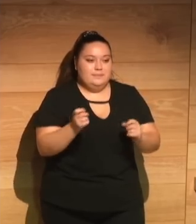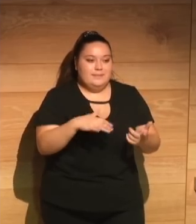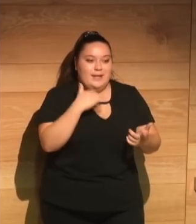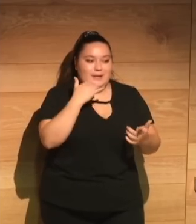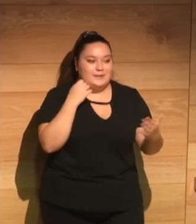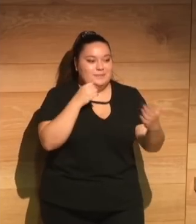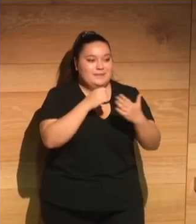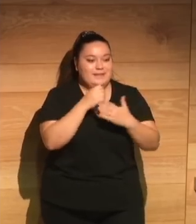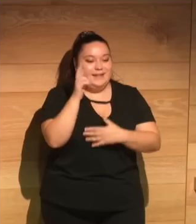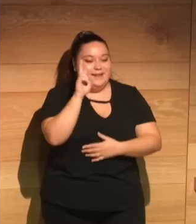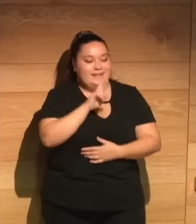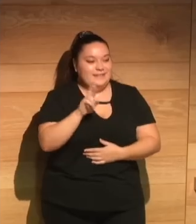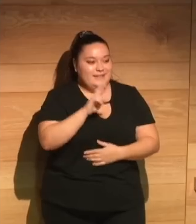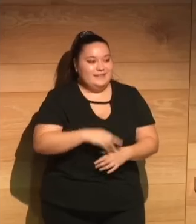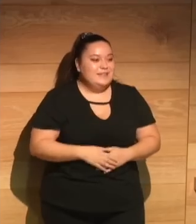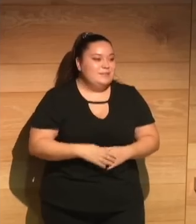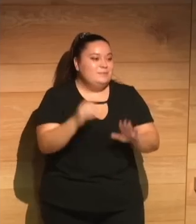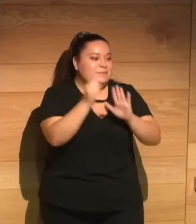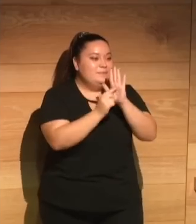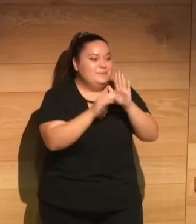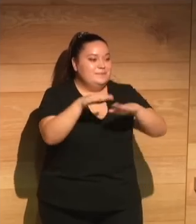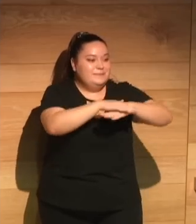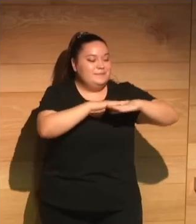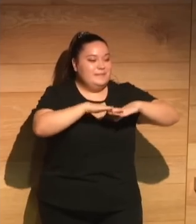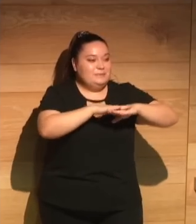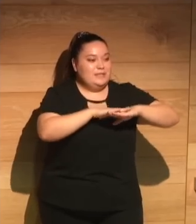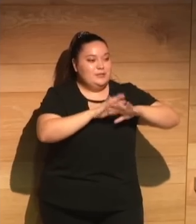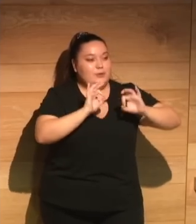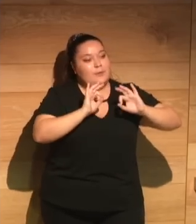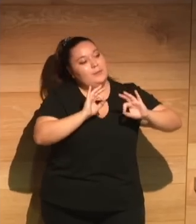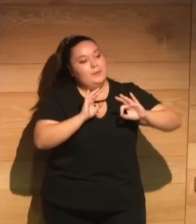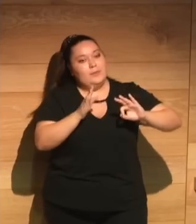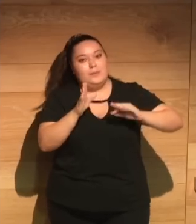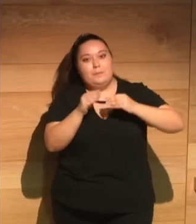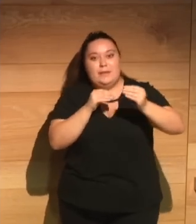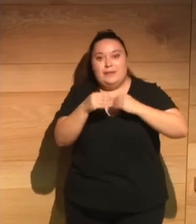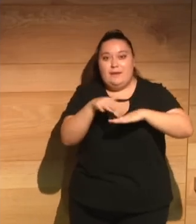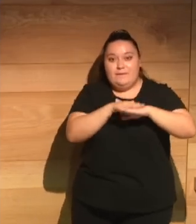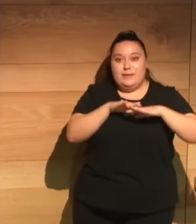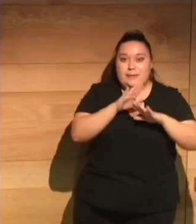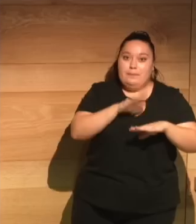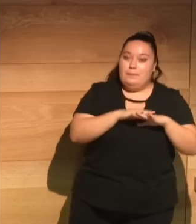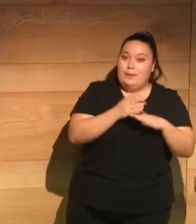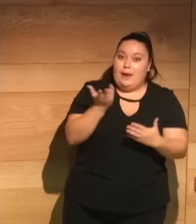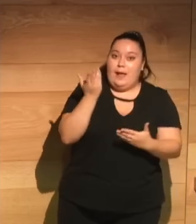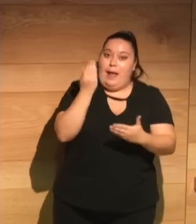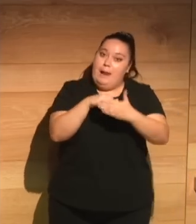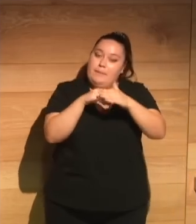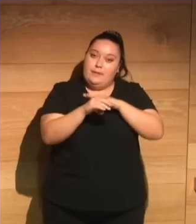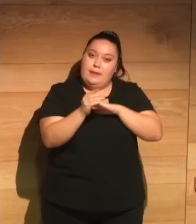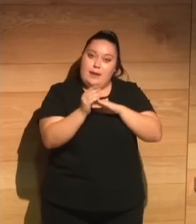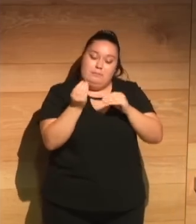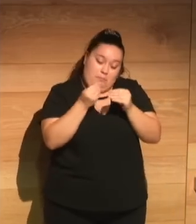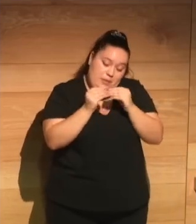Necesitas un material base, o sea, el principio básico es que de cualquier material es que tú necesitas un material base que sea capaz de almacenar ese